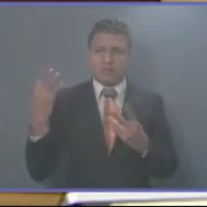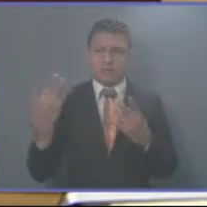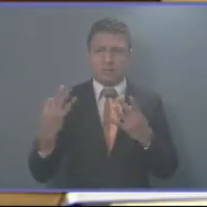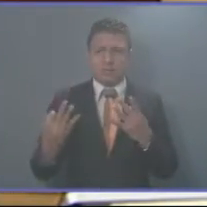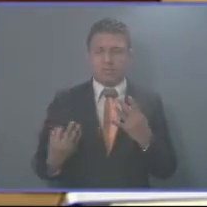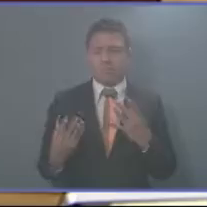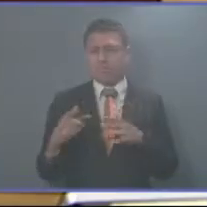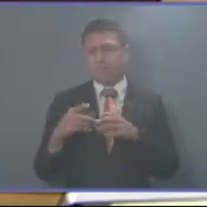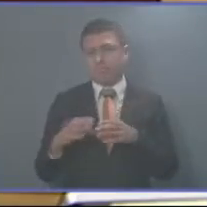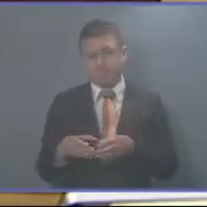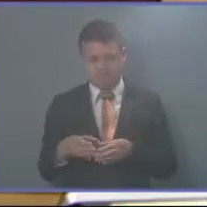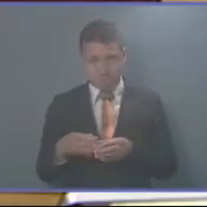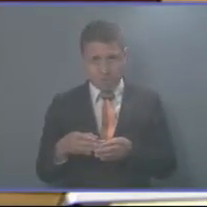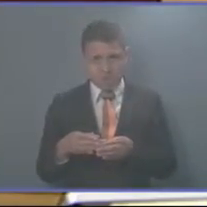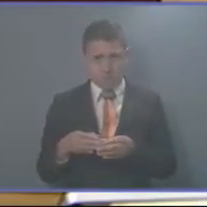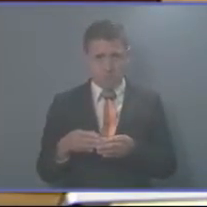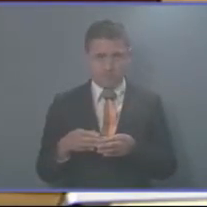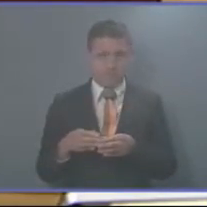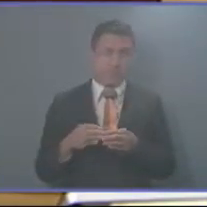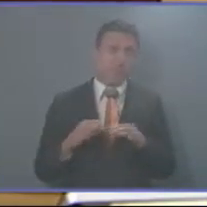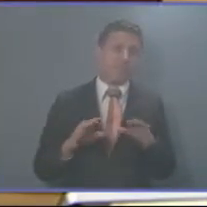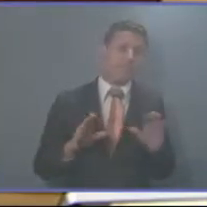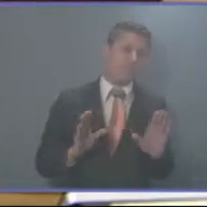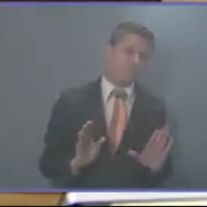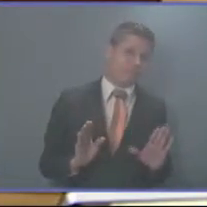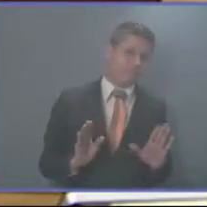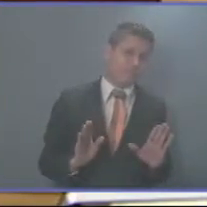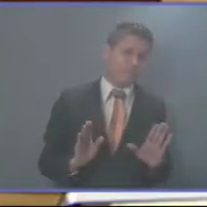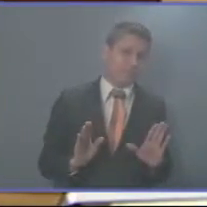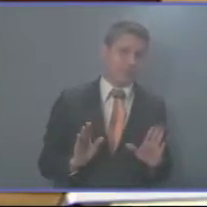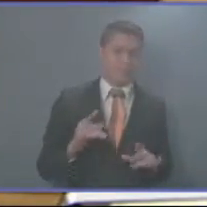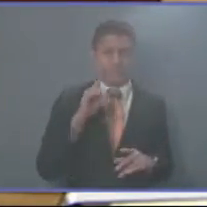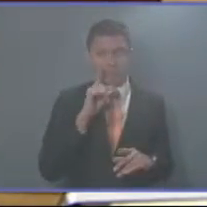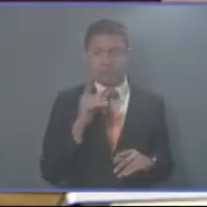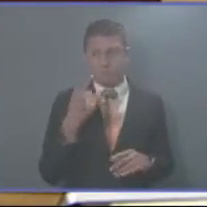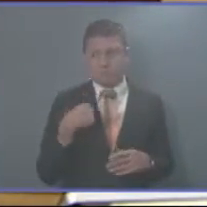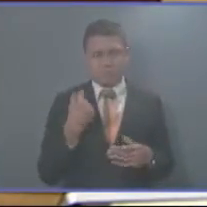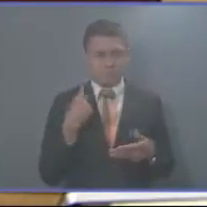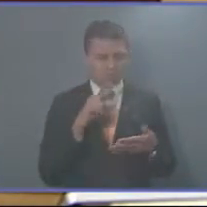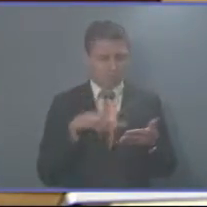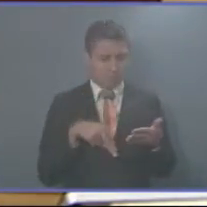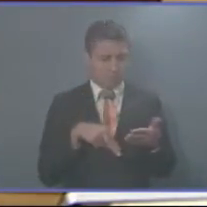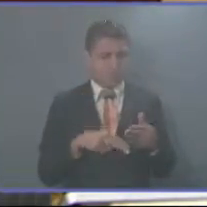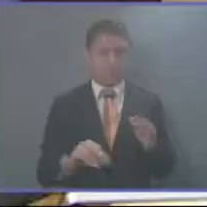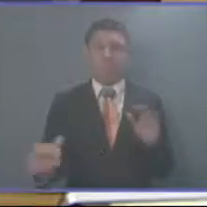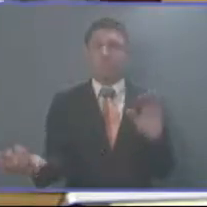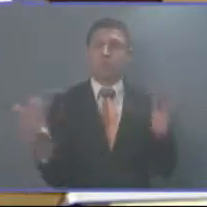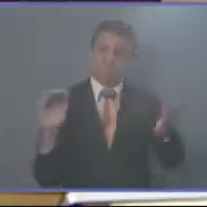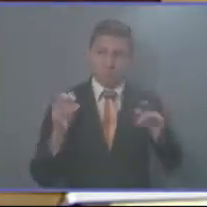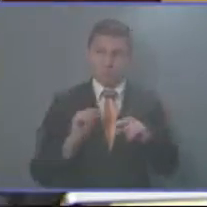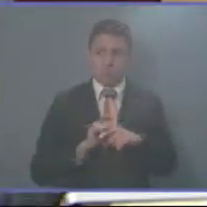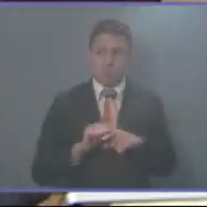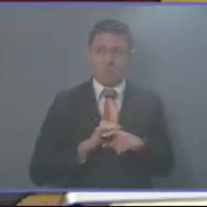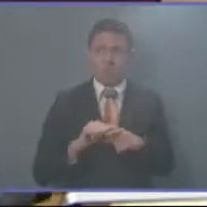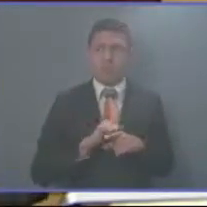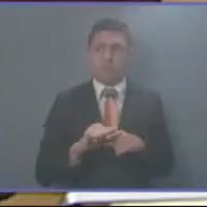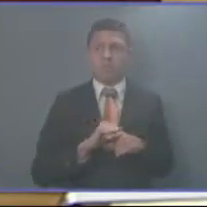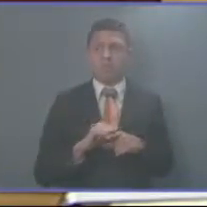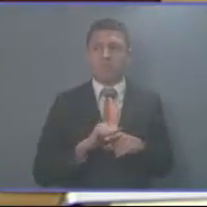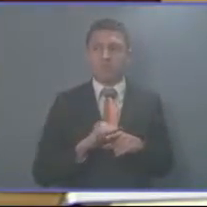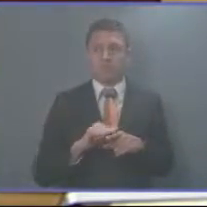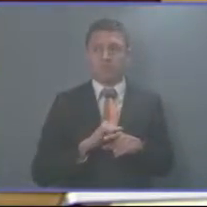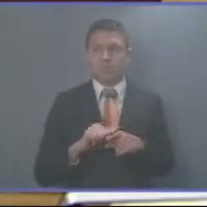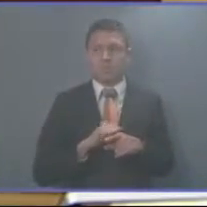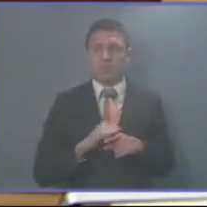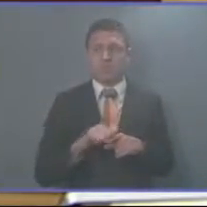sector. Bueno, hay ahí aparatos, estaba leyendo, de simulación para entrenamiento de pilotos